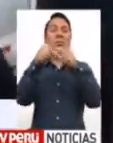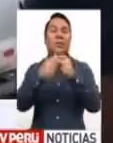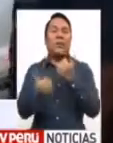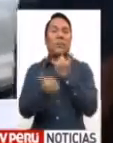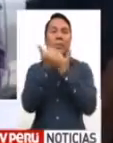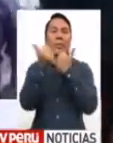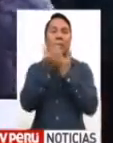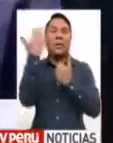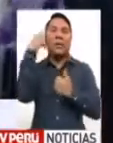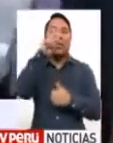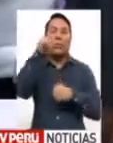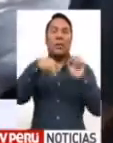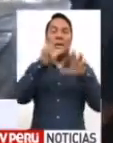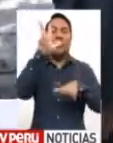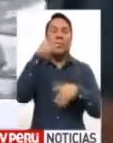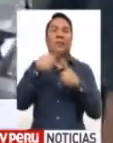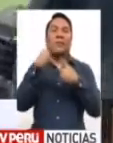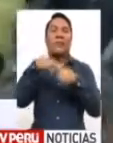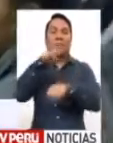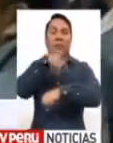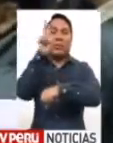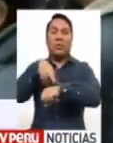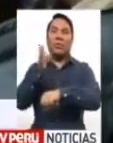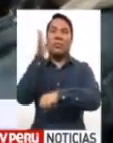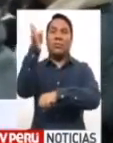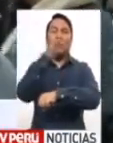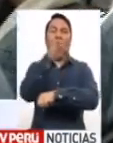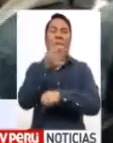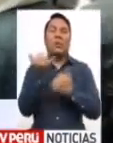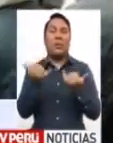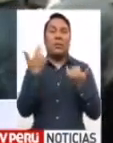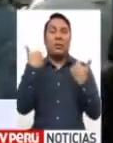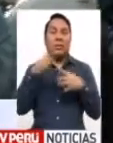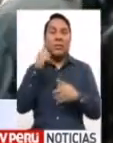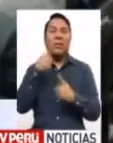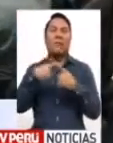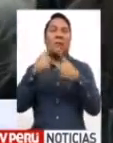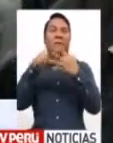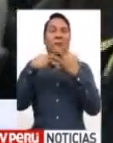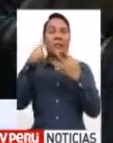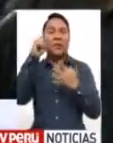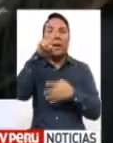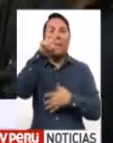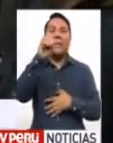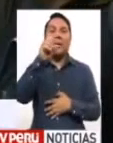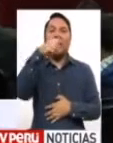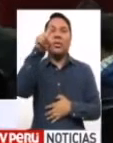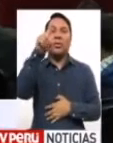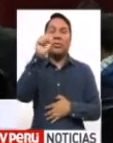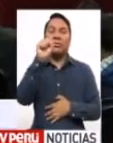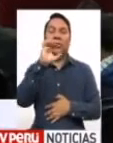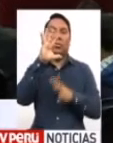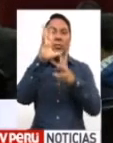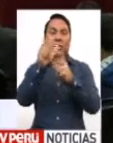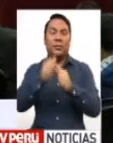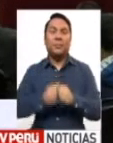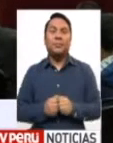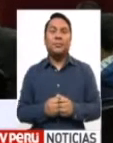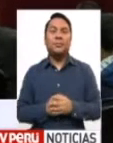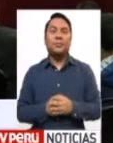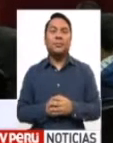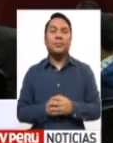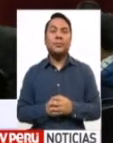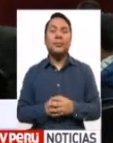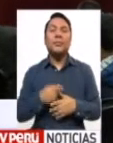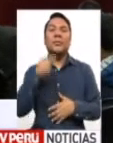operaba desde el 2013 en distintas regiones y que en algún momento masificó hasta 20 millones de soles. Para ello, durante